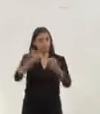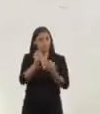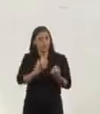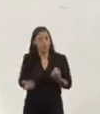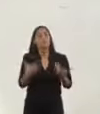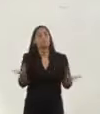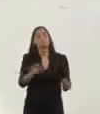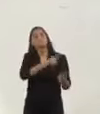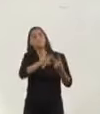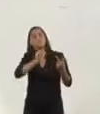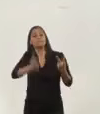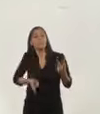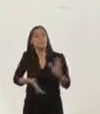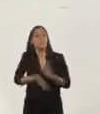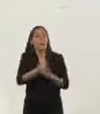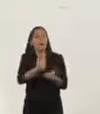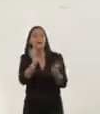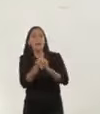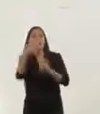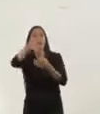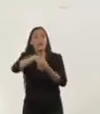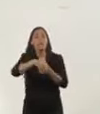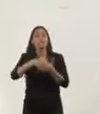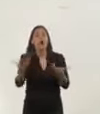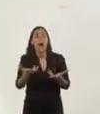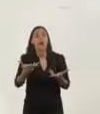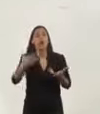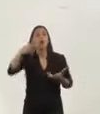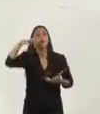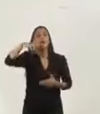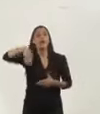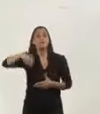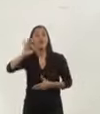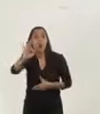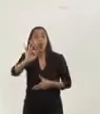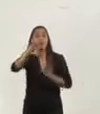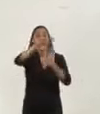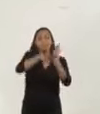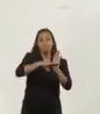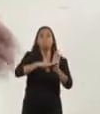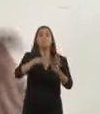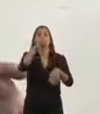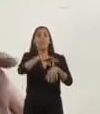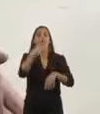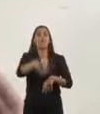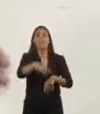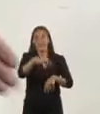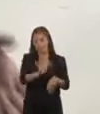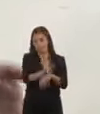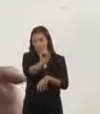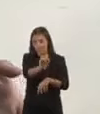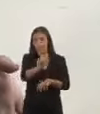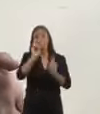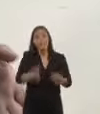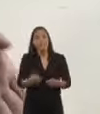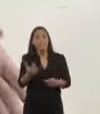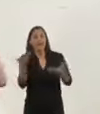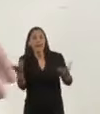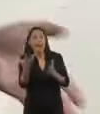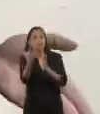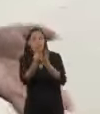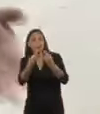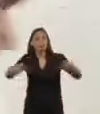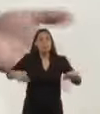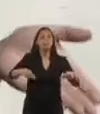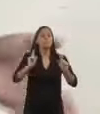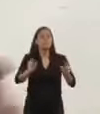sentido si va a haber un cambio en el programa médico obligatorio en el pmo y en ese sentido si va a hac una reducción de las prestaciones y